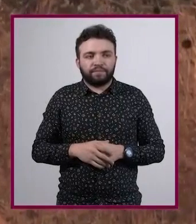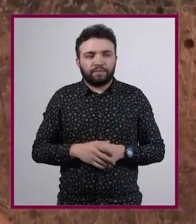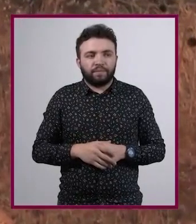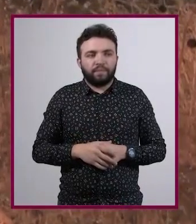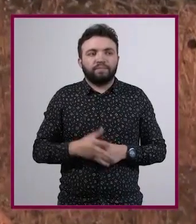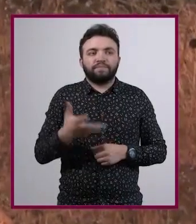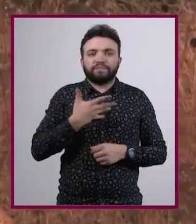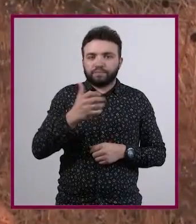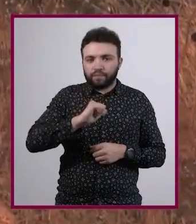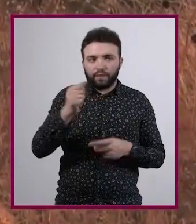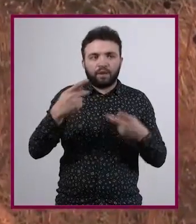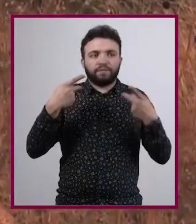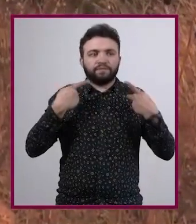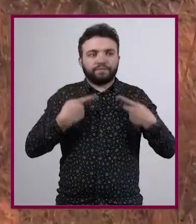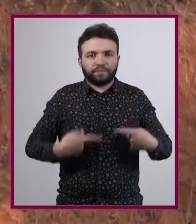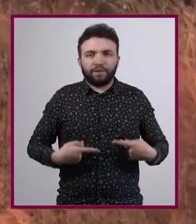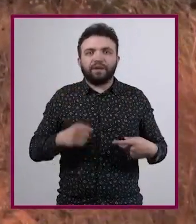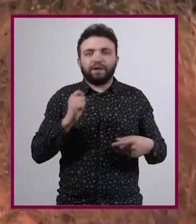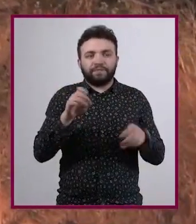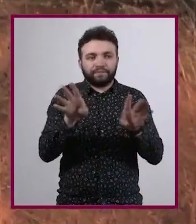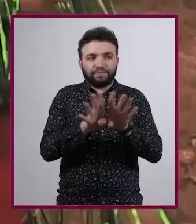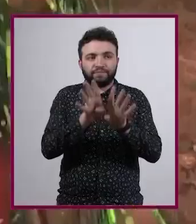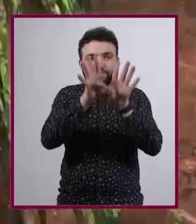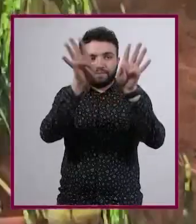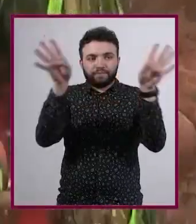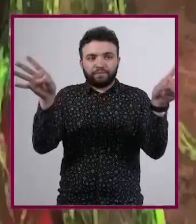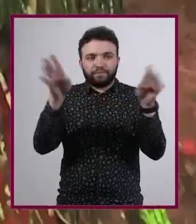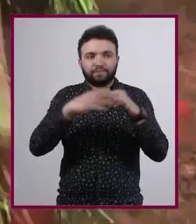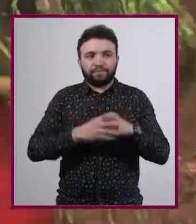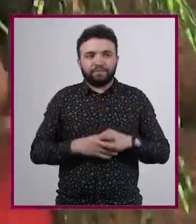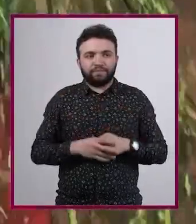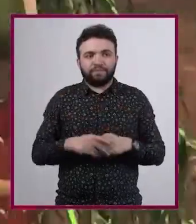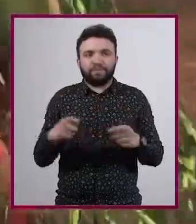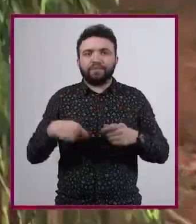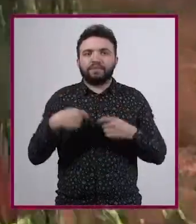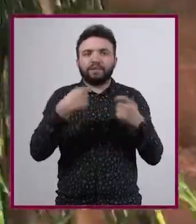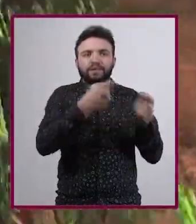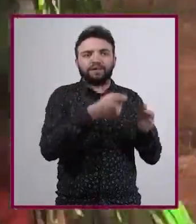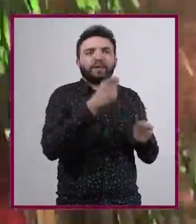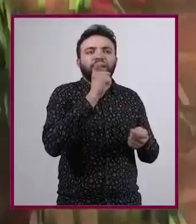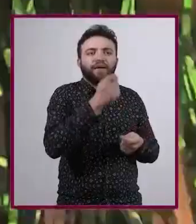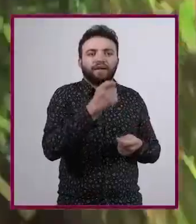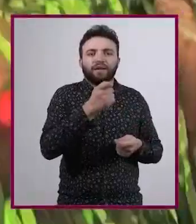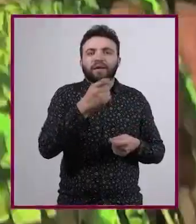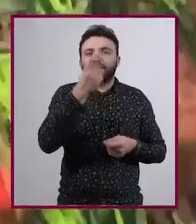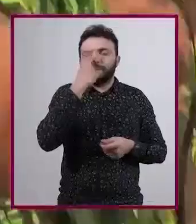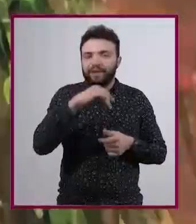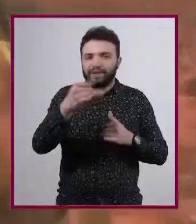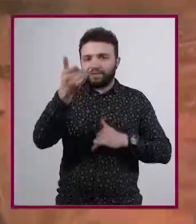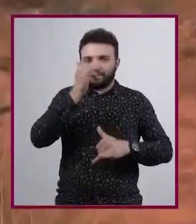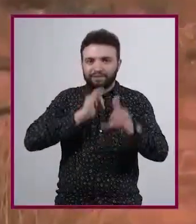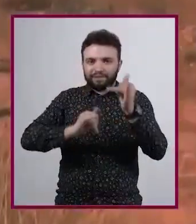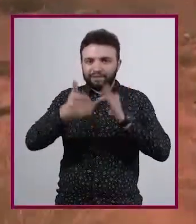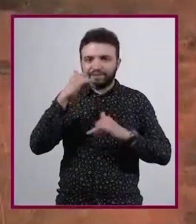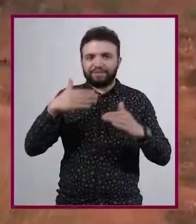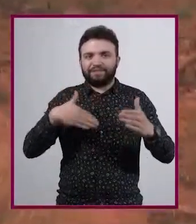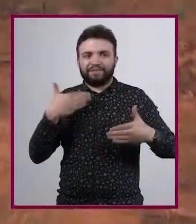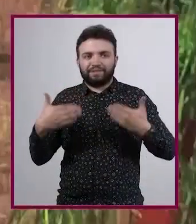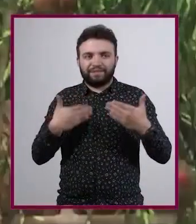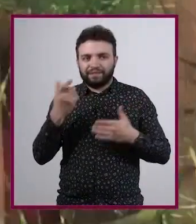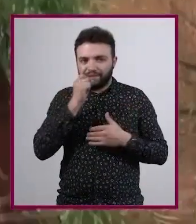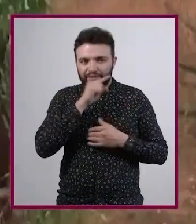Hay un personaje de un agave que va a proveer de los placeres embriagantes de la